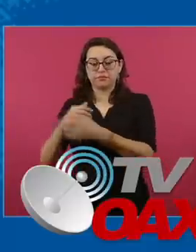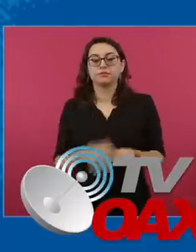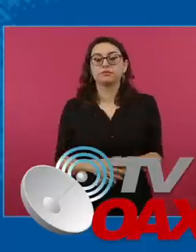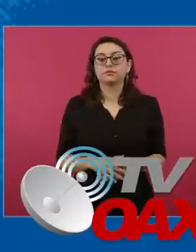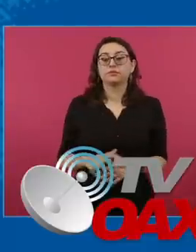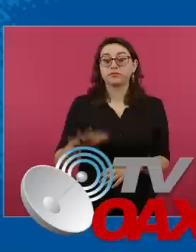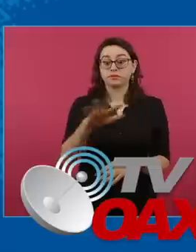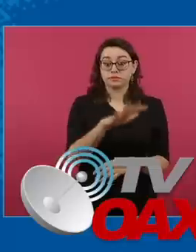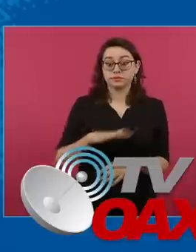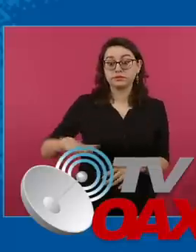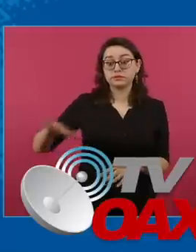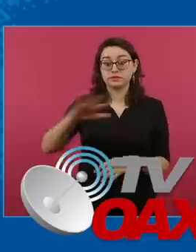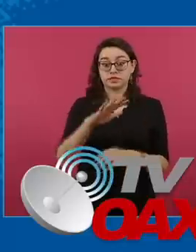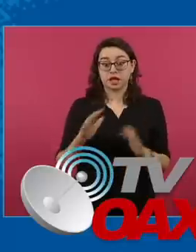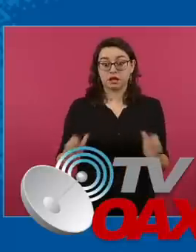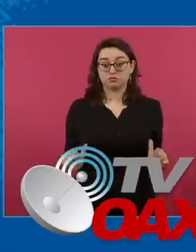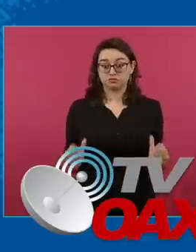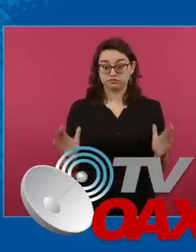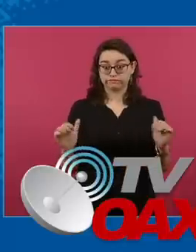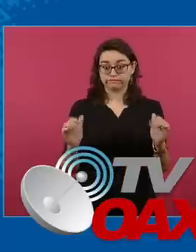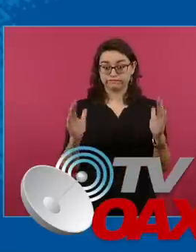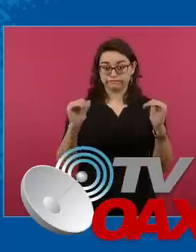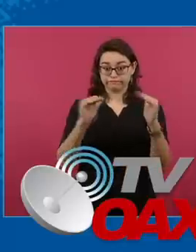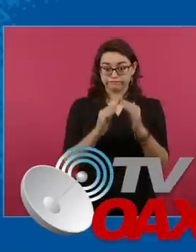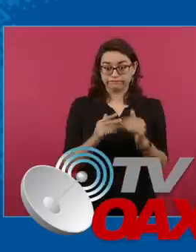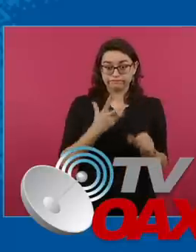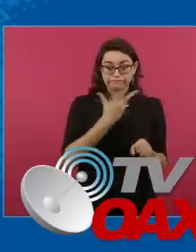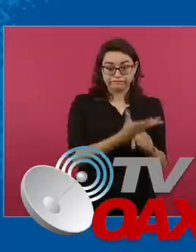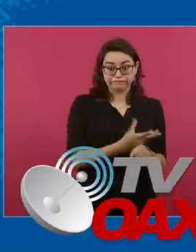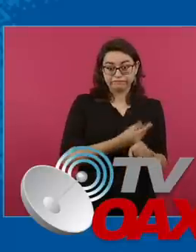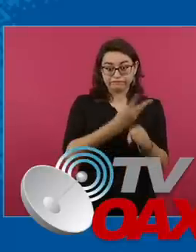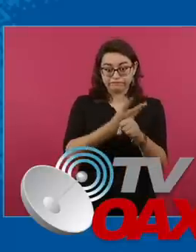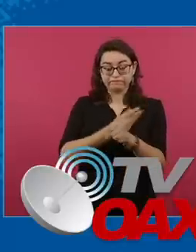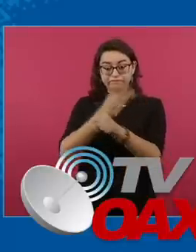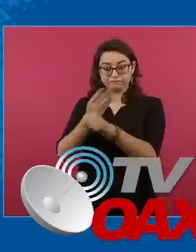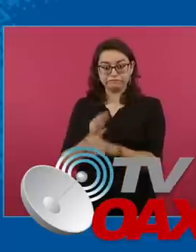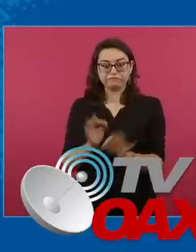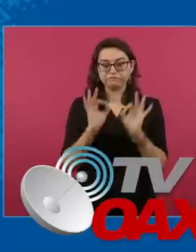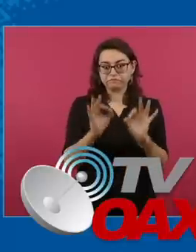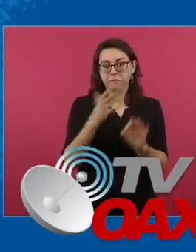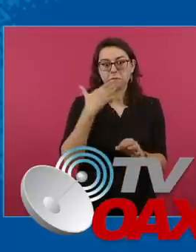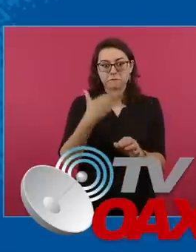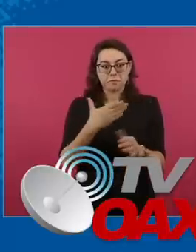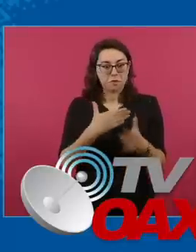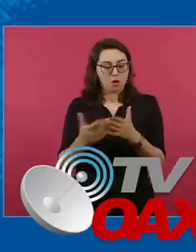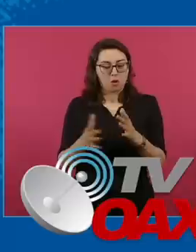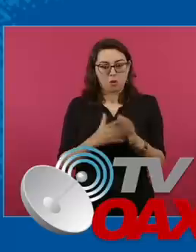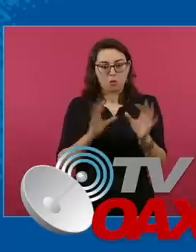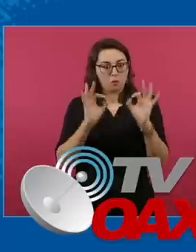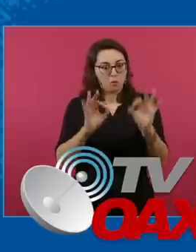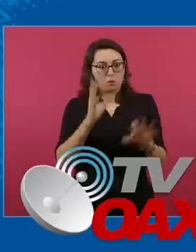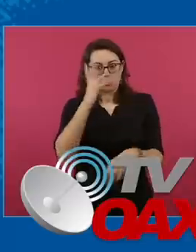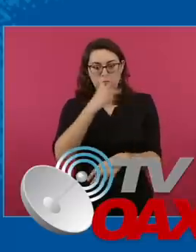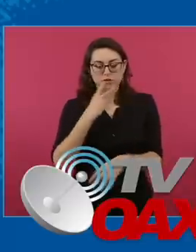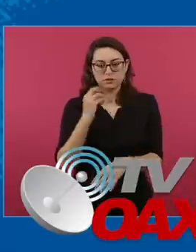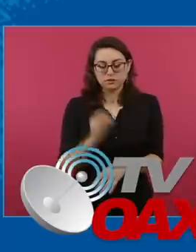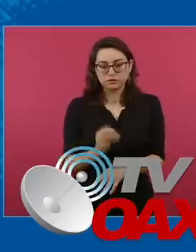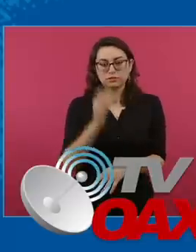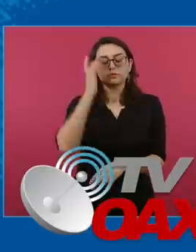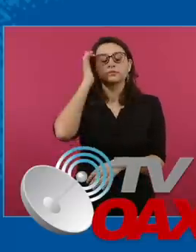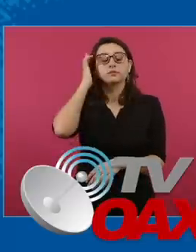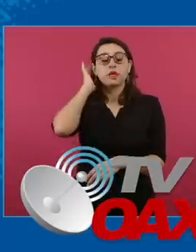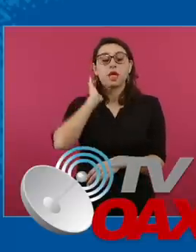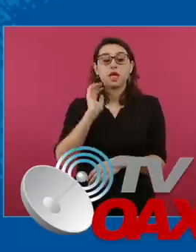de Chichén Itzá, Etbalán, en las cuales se construyen centros de atención a visitantes. En las cercanías de Chichén Itzá se